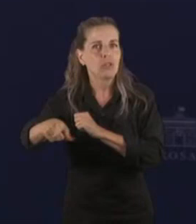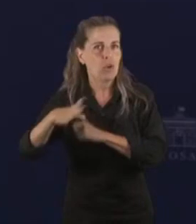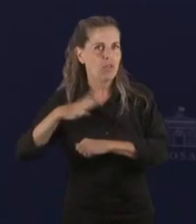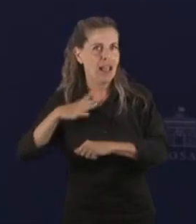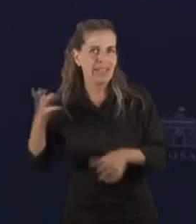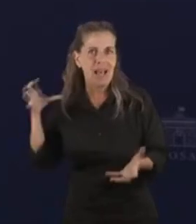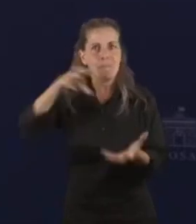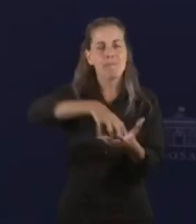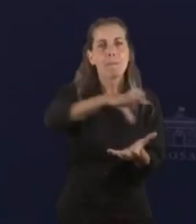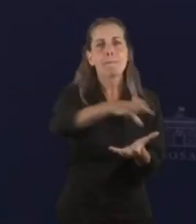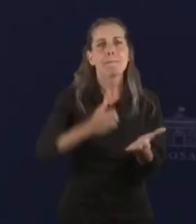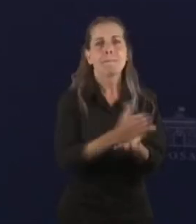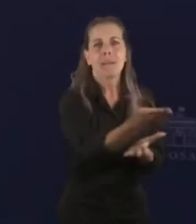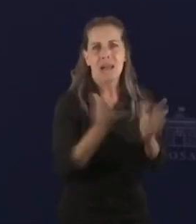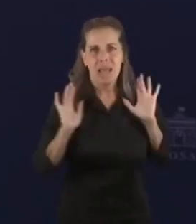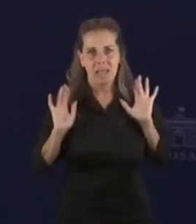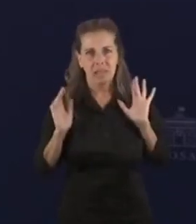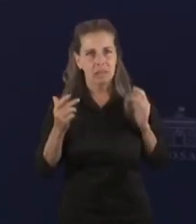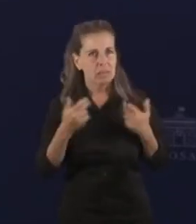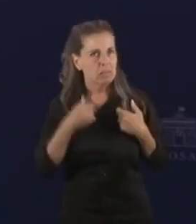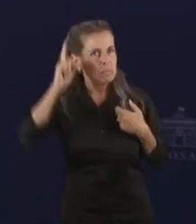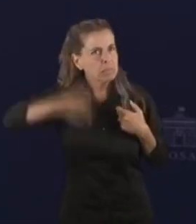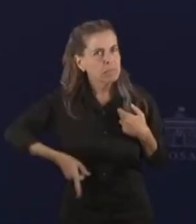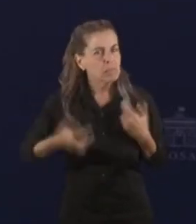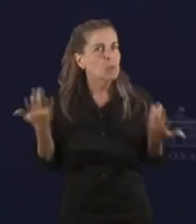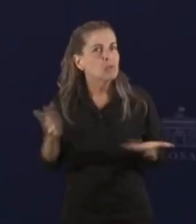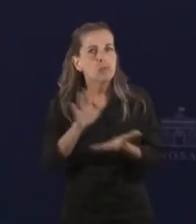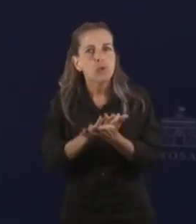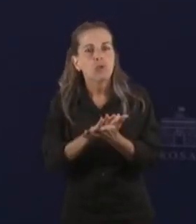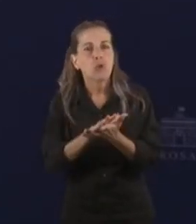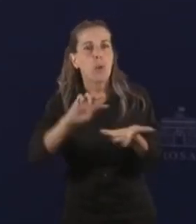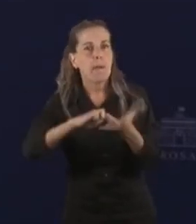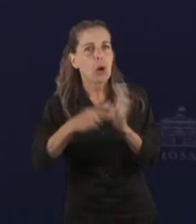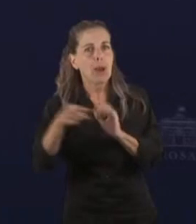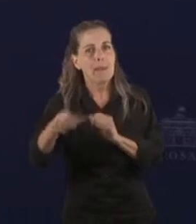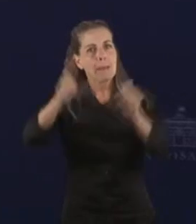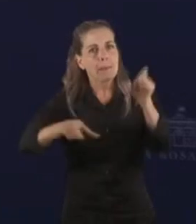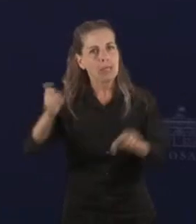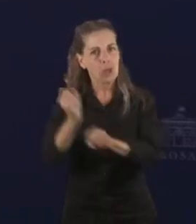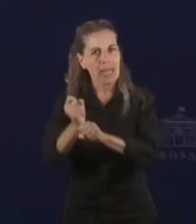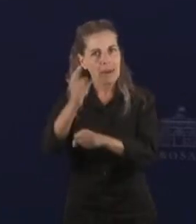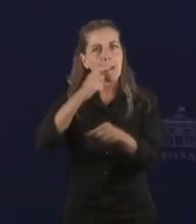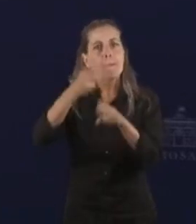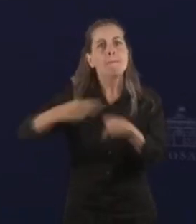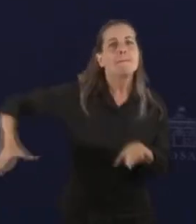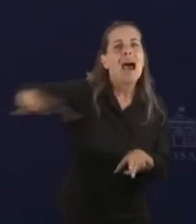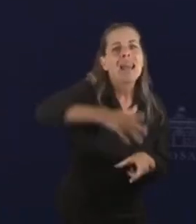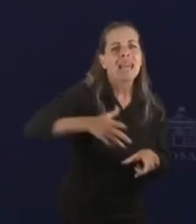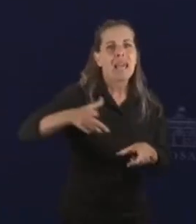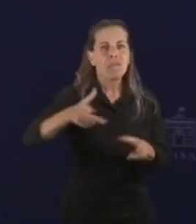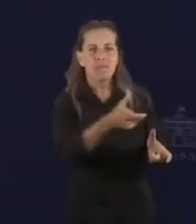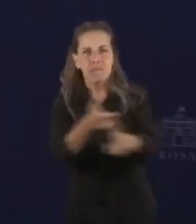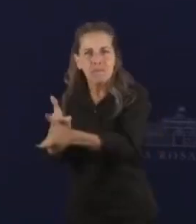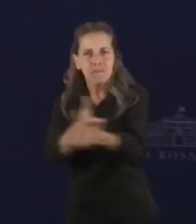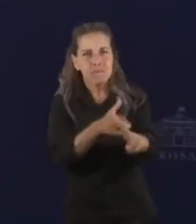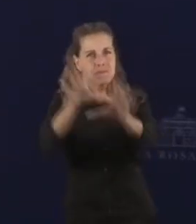no nosotros no escuchamos esas no tenemos conocimiento de esas declaraciones me da la sensación que lo que